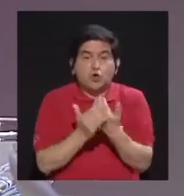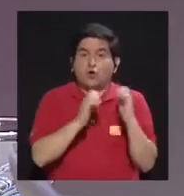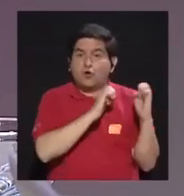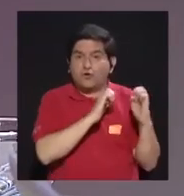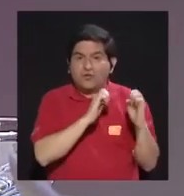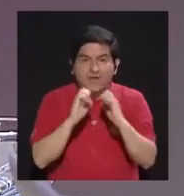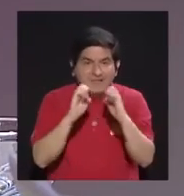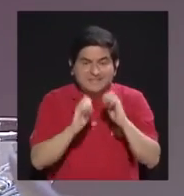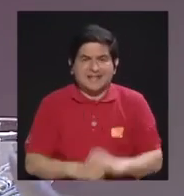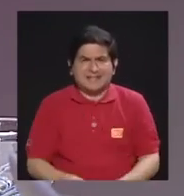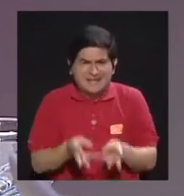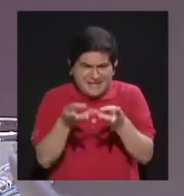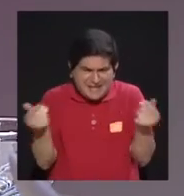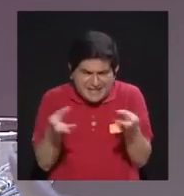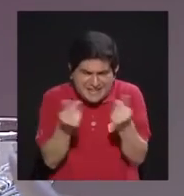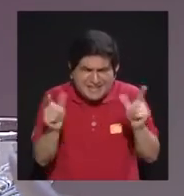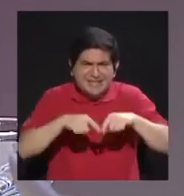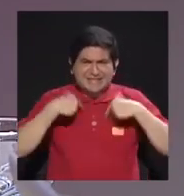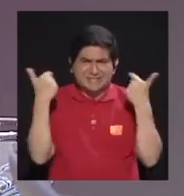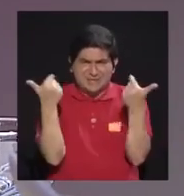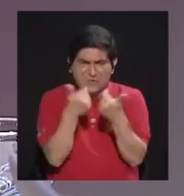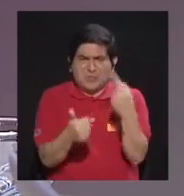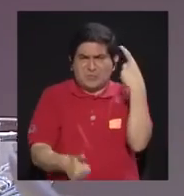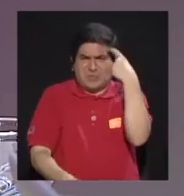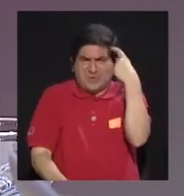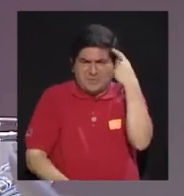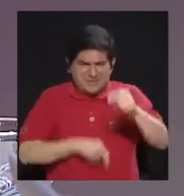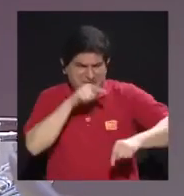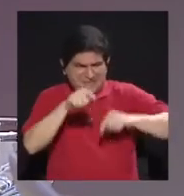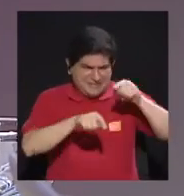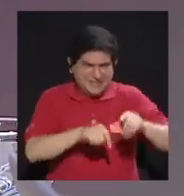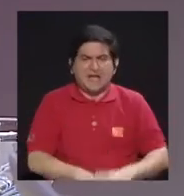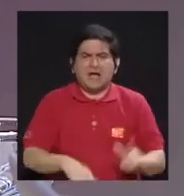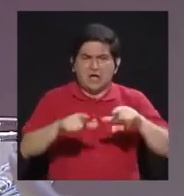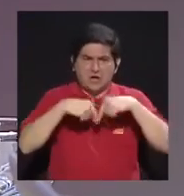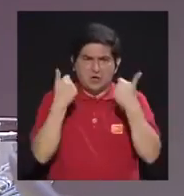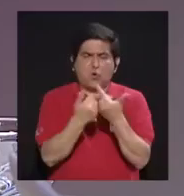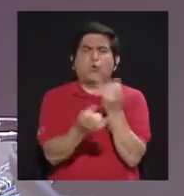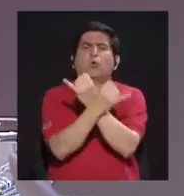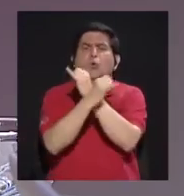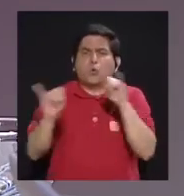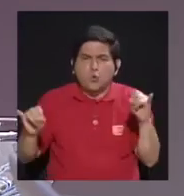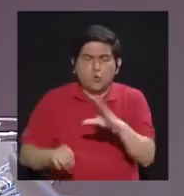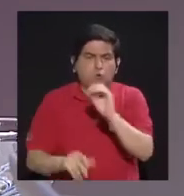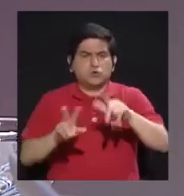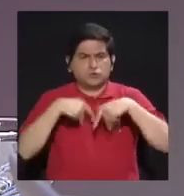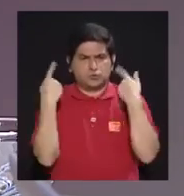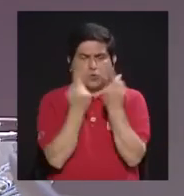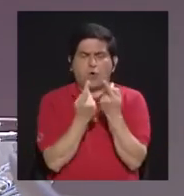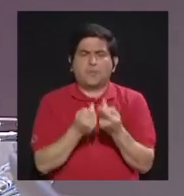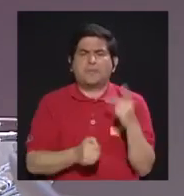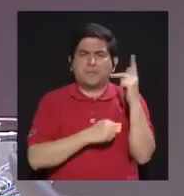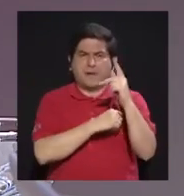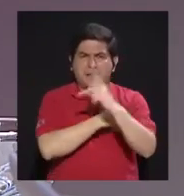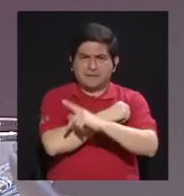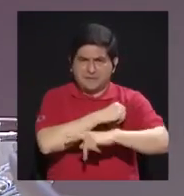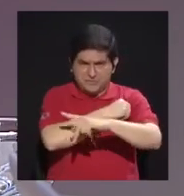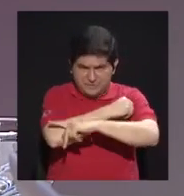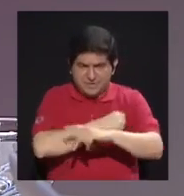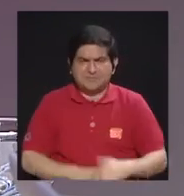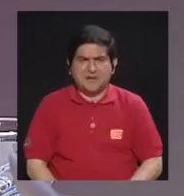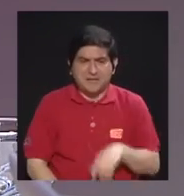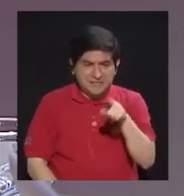de desmantelamiento de los grupos de pensamiento crítico, de los grupos autónomos, de los partidos políticos que se ha